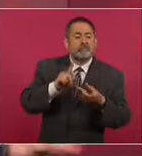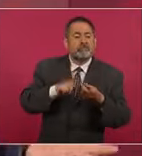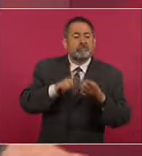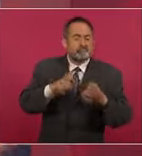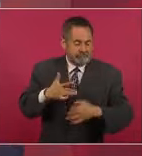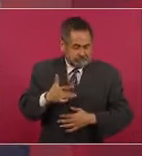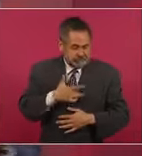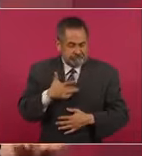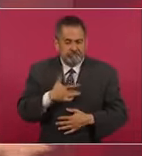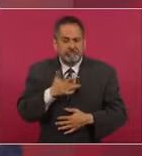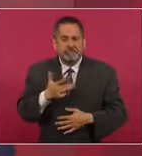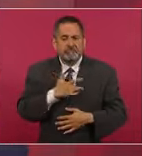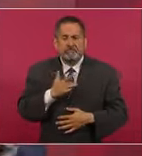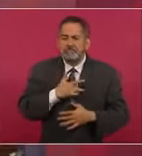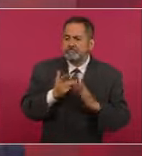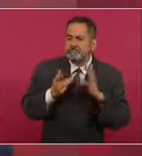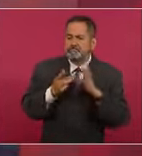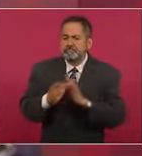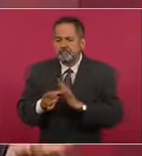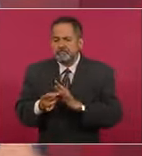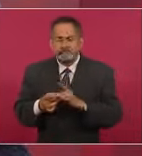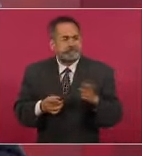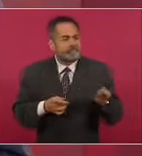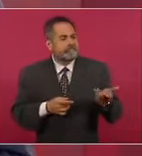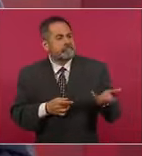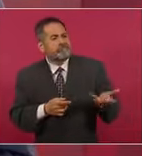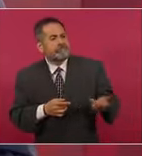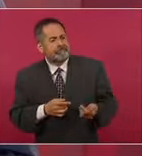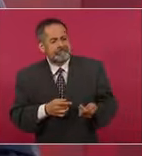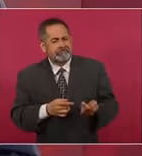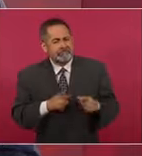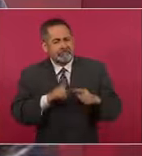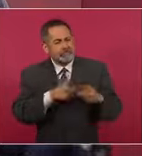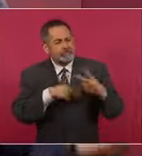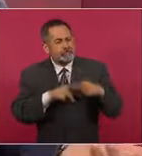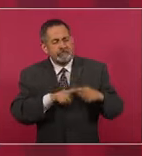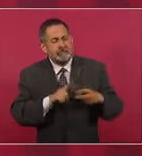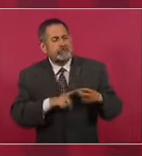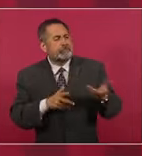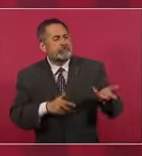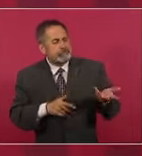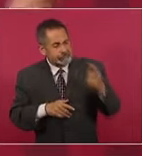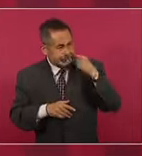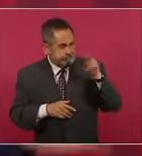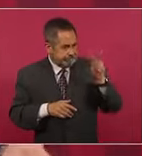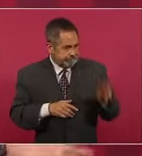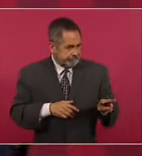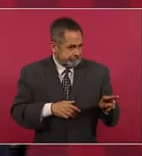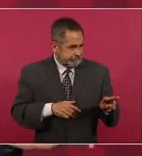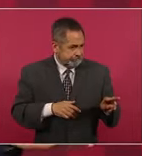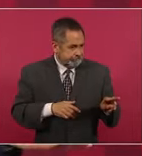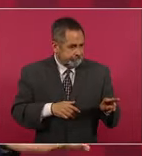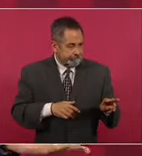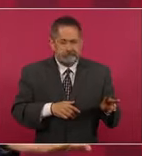se está haciendo, lo que produce, ¿sí?, va a generar la